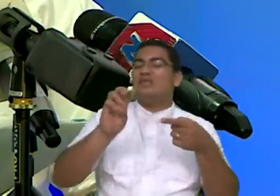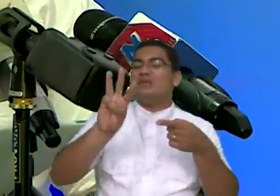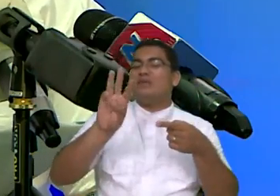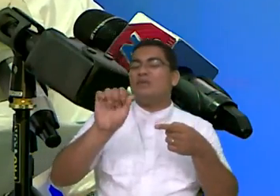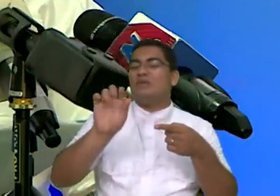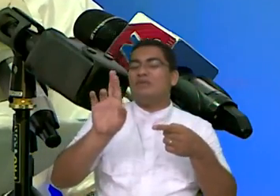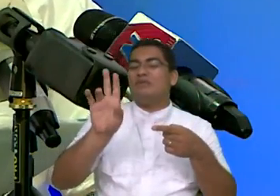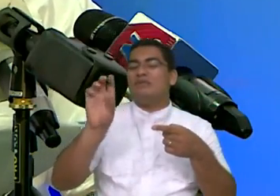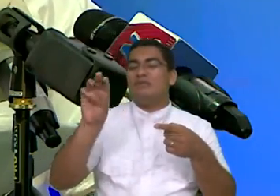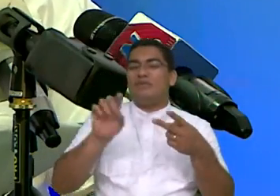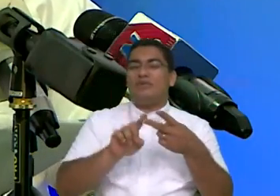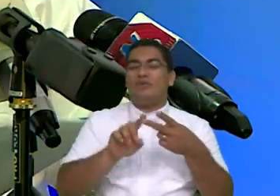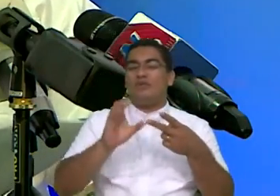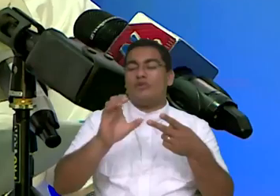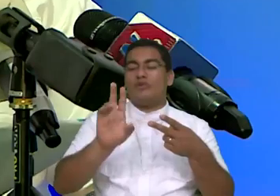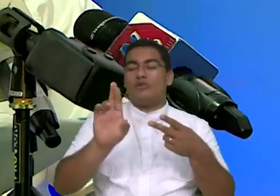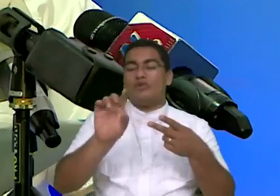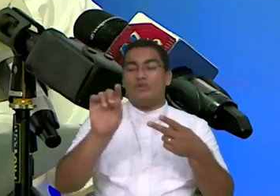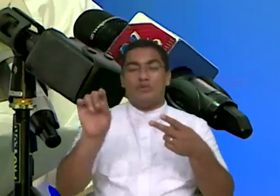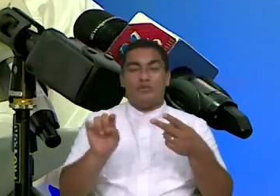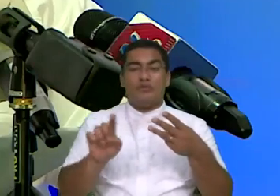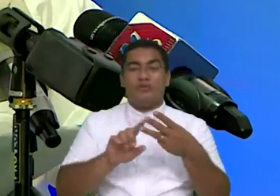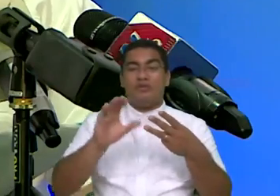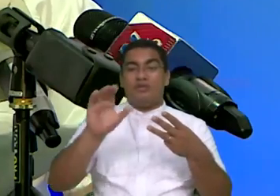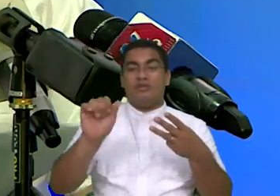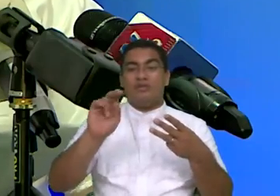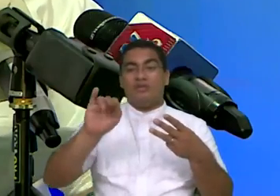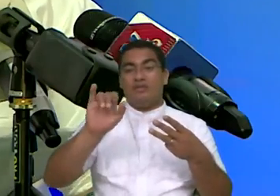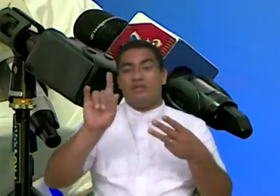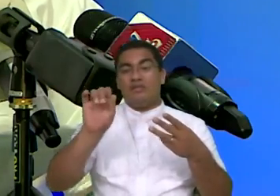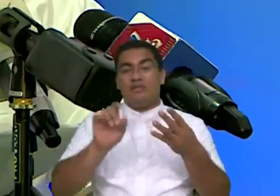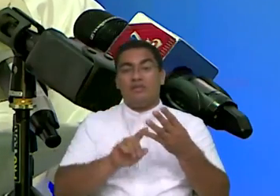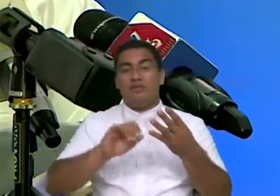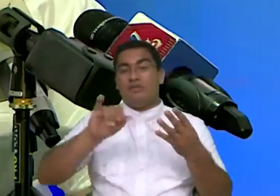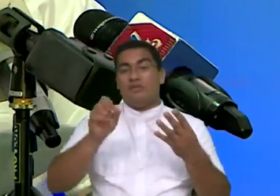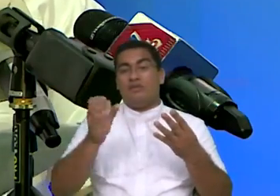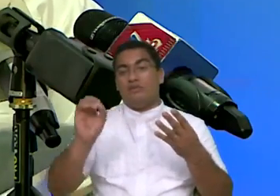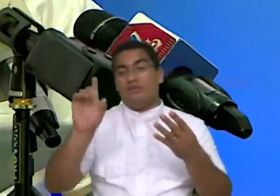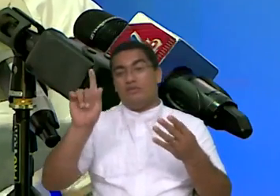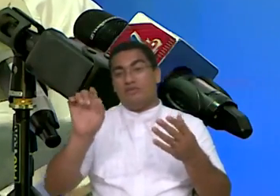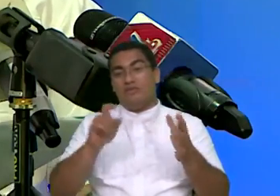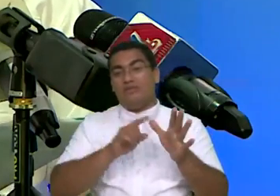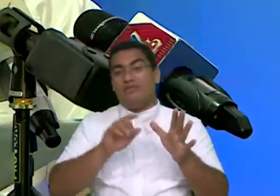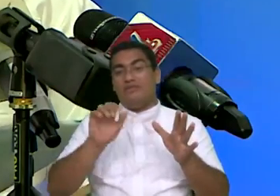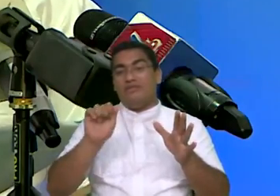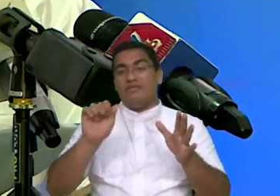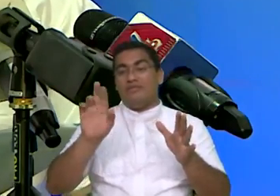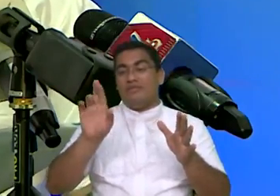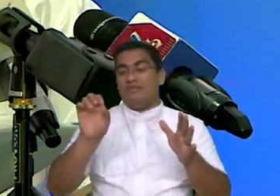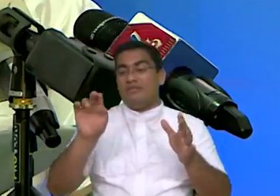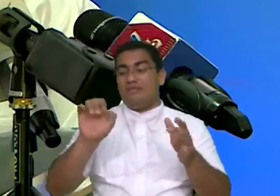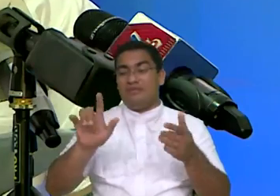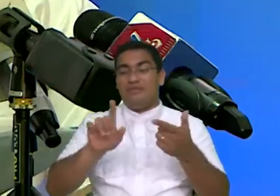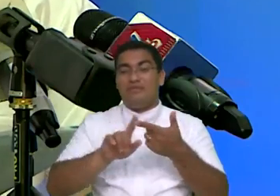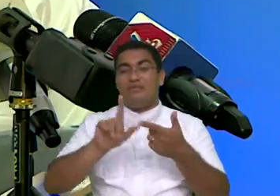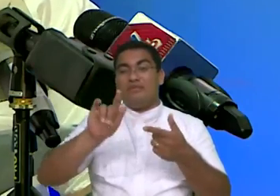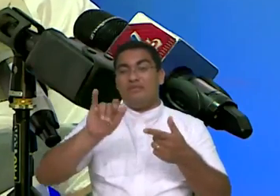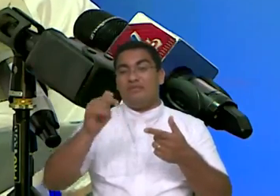Mayo, Cañalito, San Vicente, El Arenal, Jocote Dulce, el sector mismo de La Bolsa, Santiago de